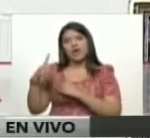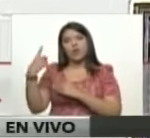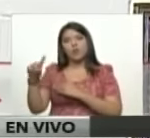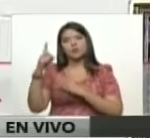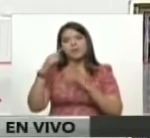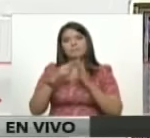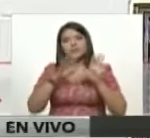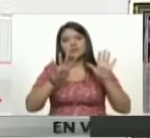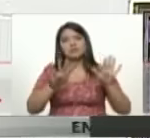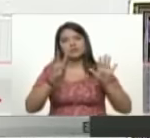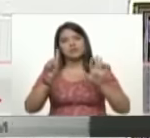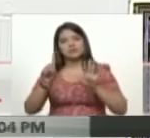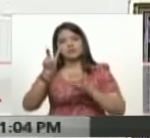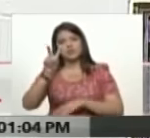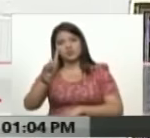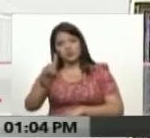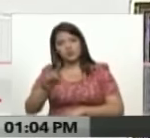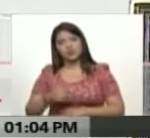1961,